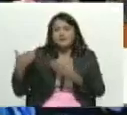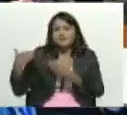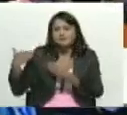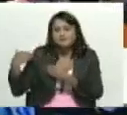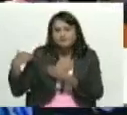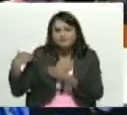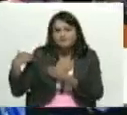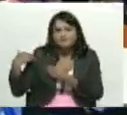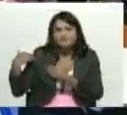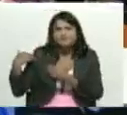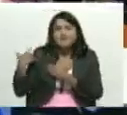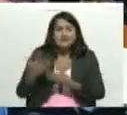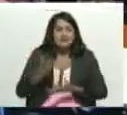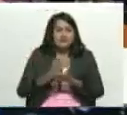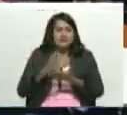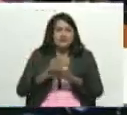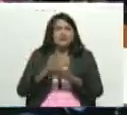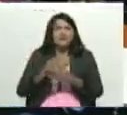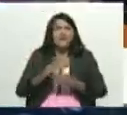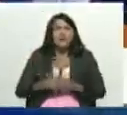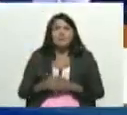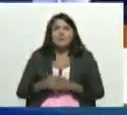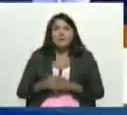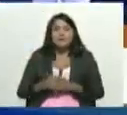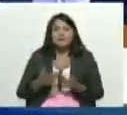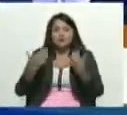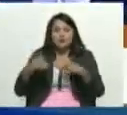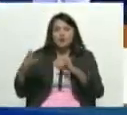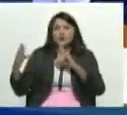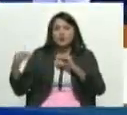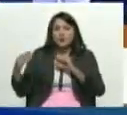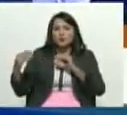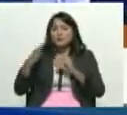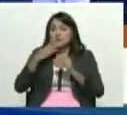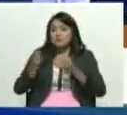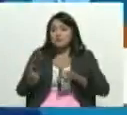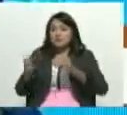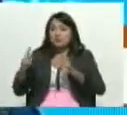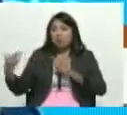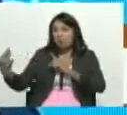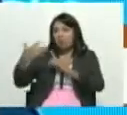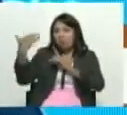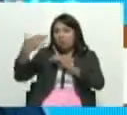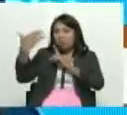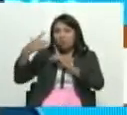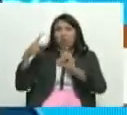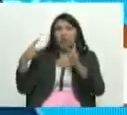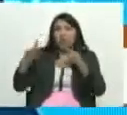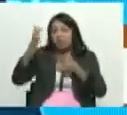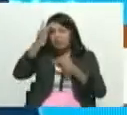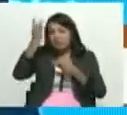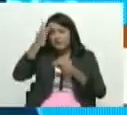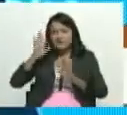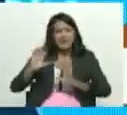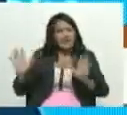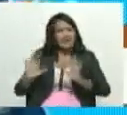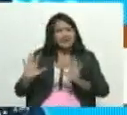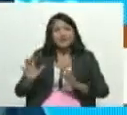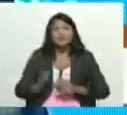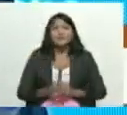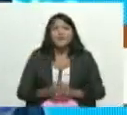de la palabra en no ceder en el terreno de la nominación del lenguaje y de la poética del